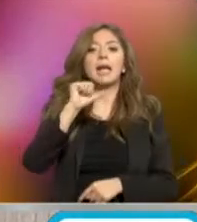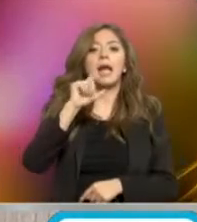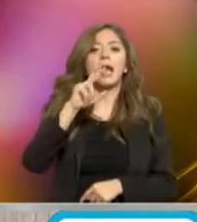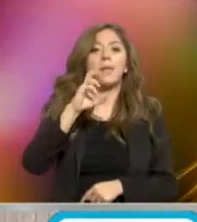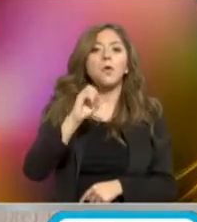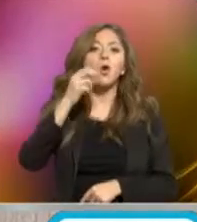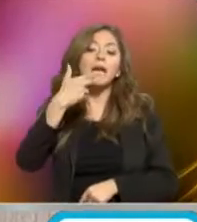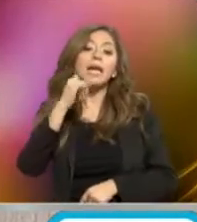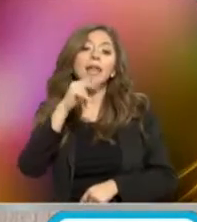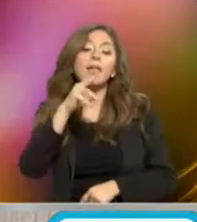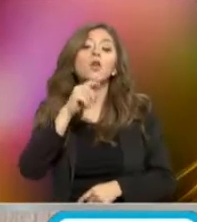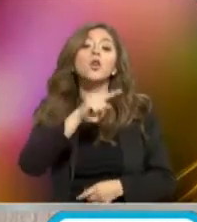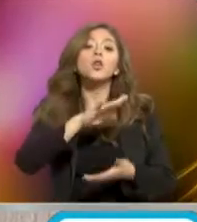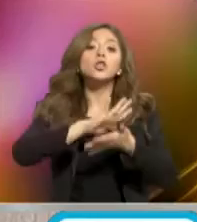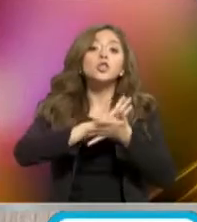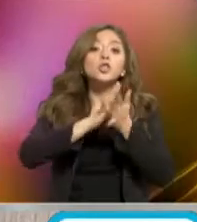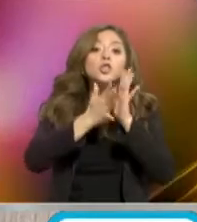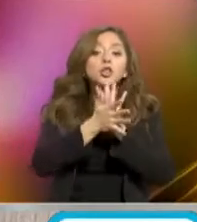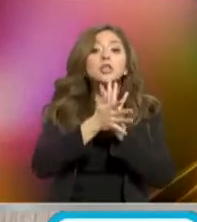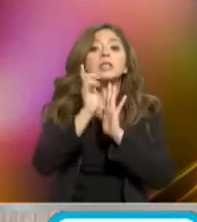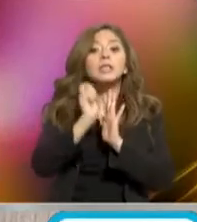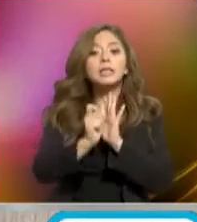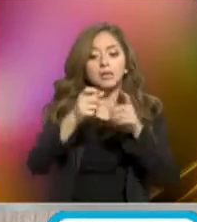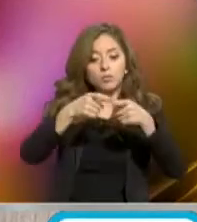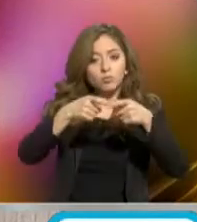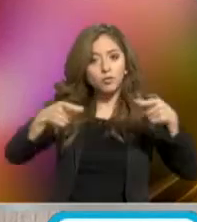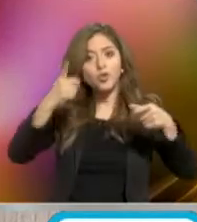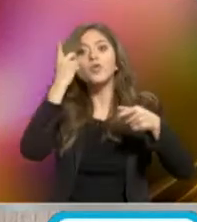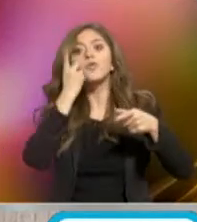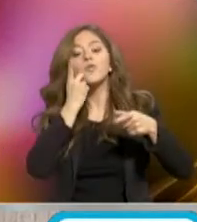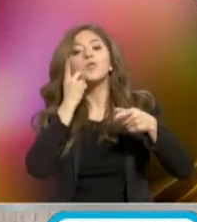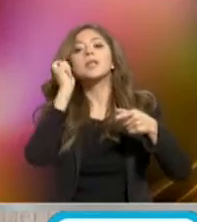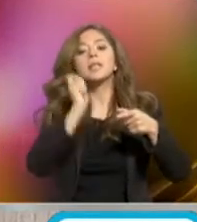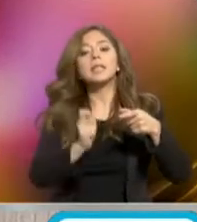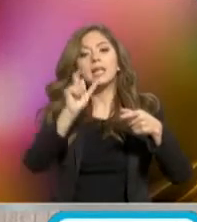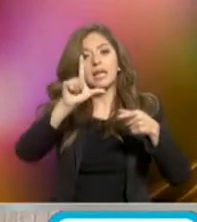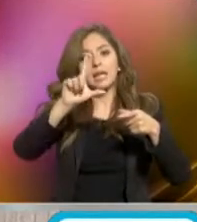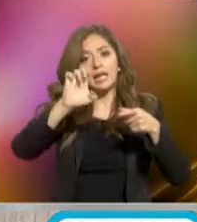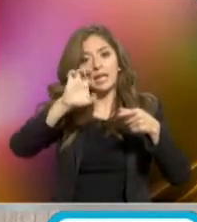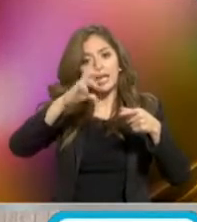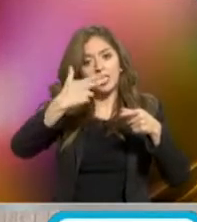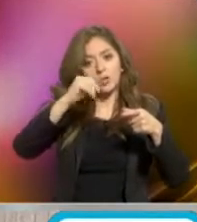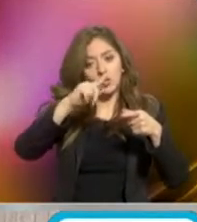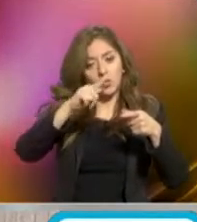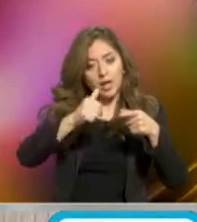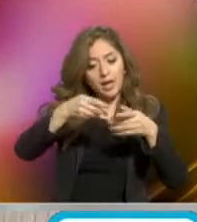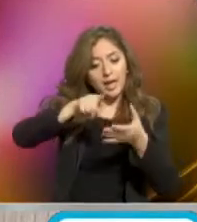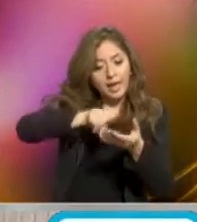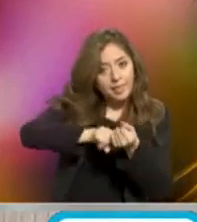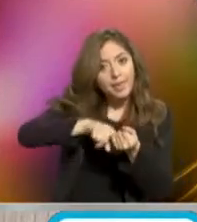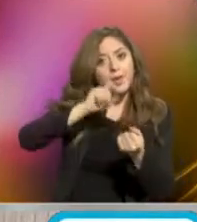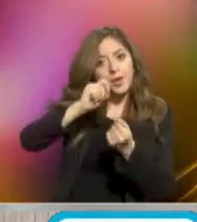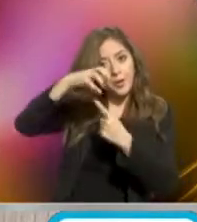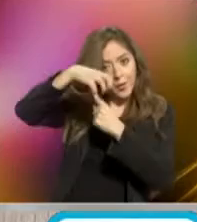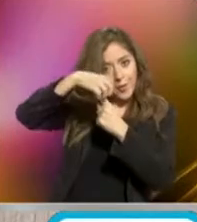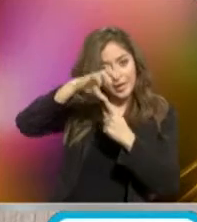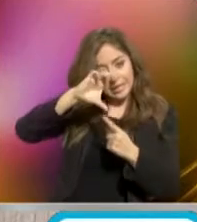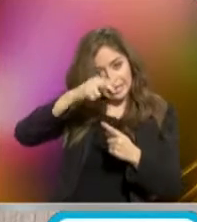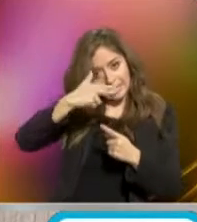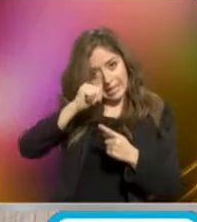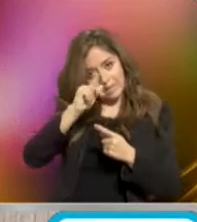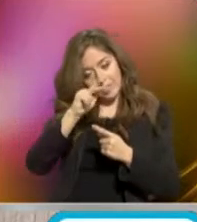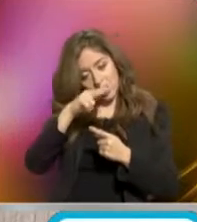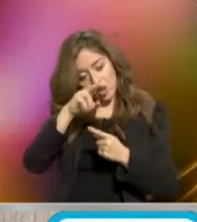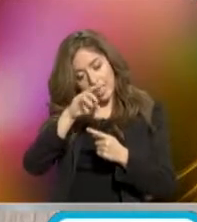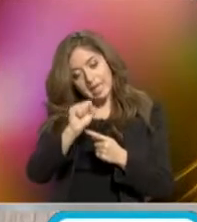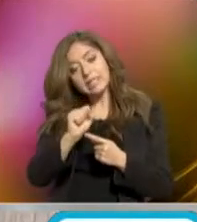la sustituimos por un taco de lechuga y los estamos acompañando con una guarnición de champiñones. ¡Qué delicia! Y podríamos sustituir o agregar un